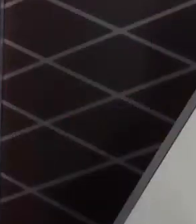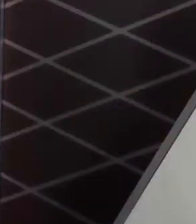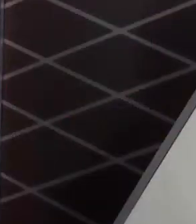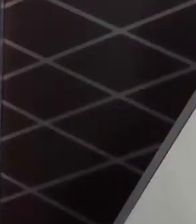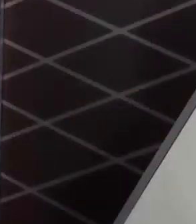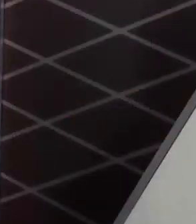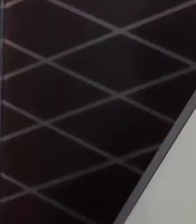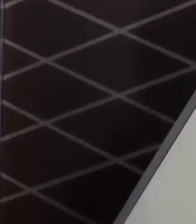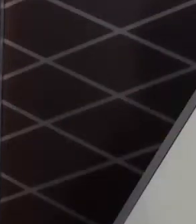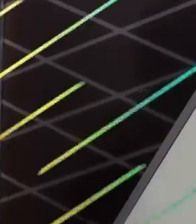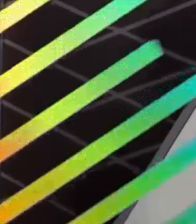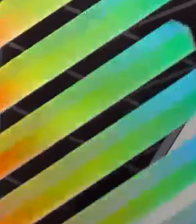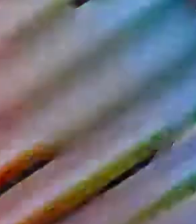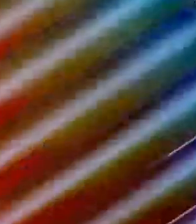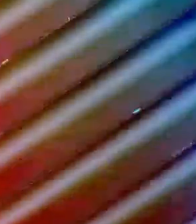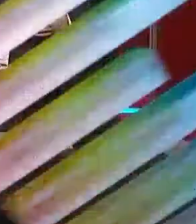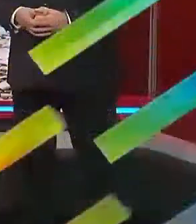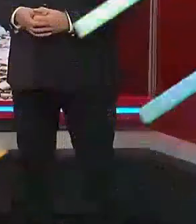Primavera.